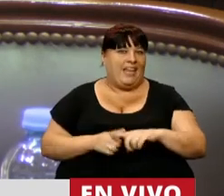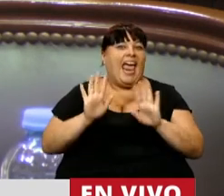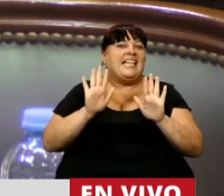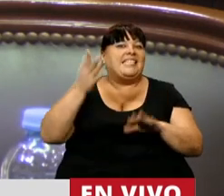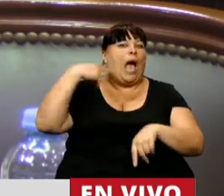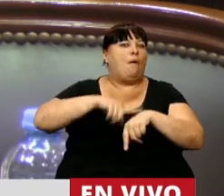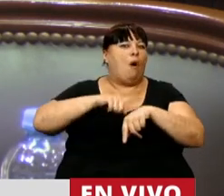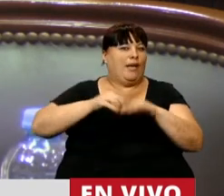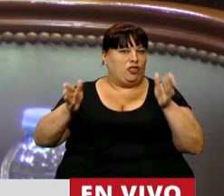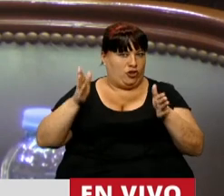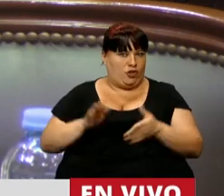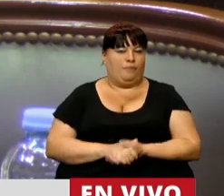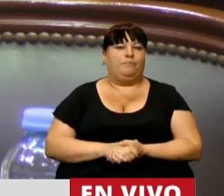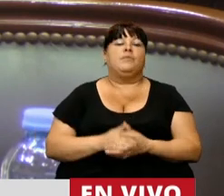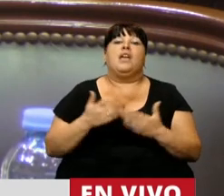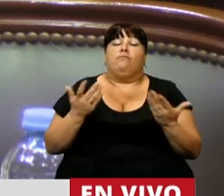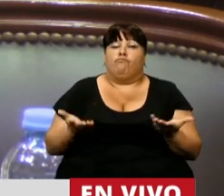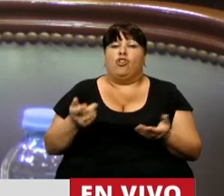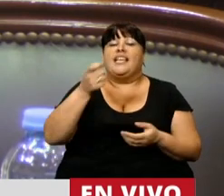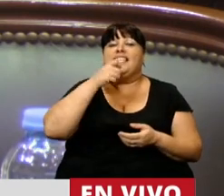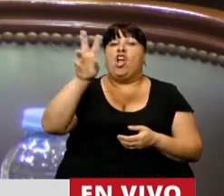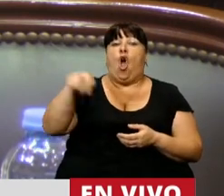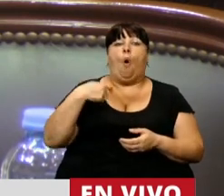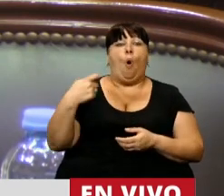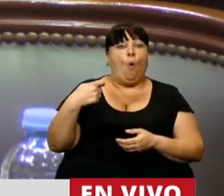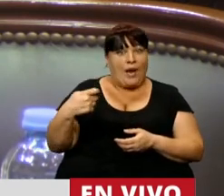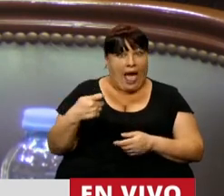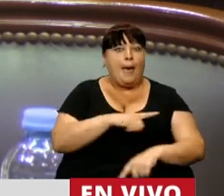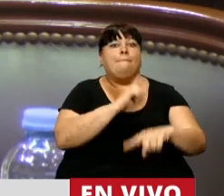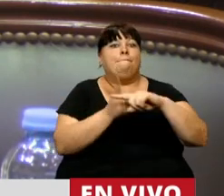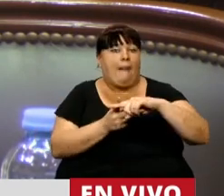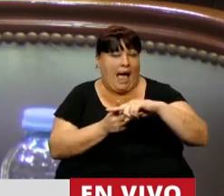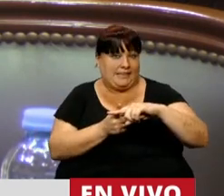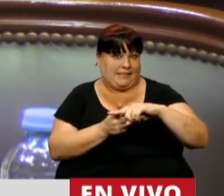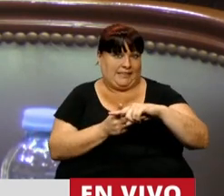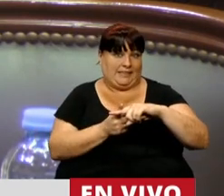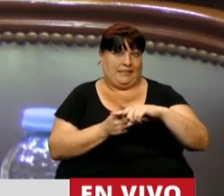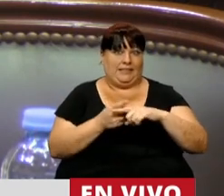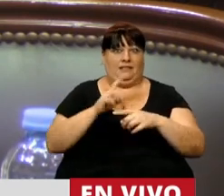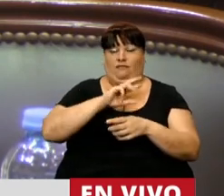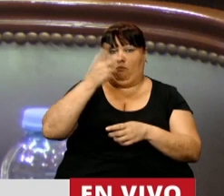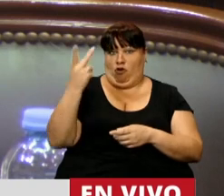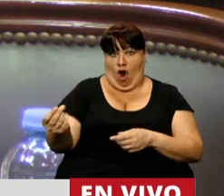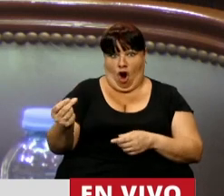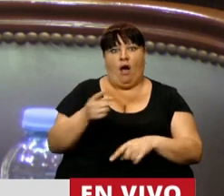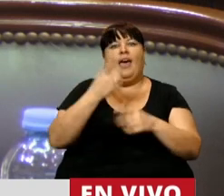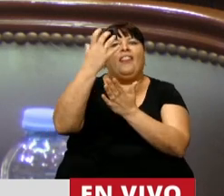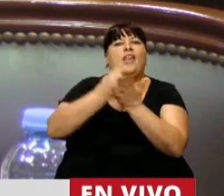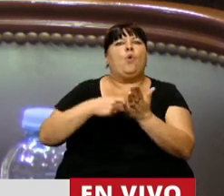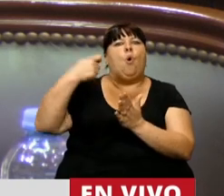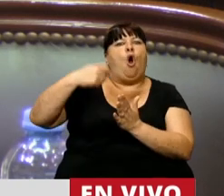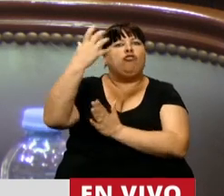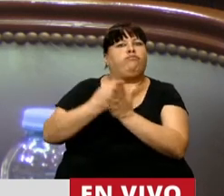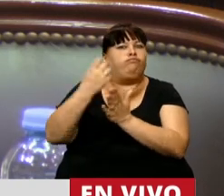vigente en ese momento. Entonces, con lo que hubieran percibido los jubilados y encima no se lo cercenaron. Y descontarle las